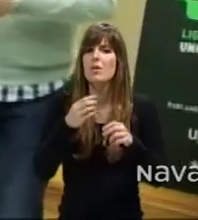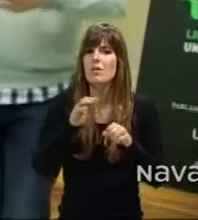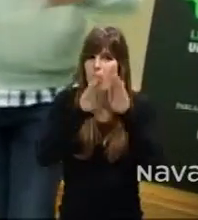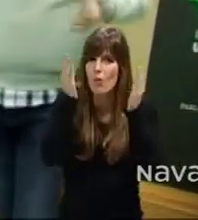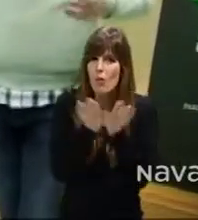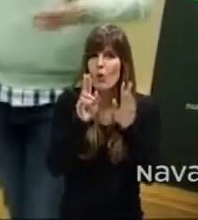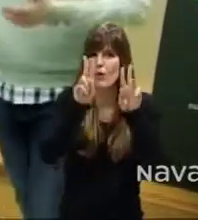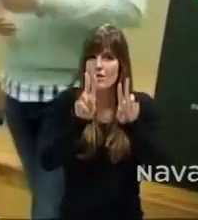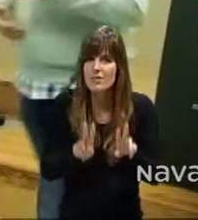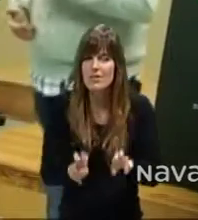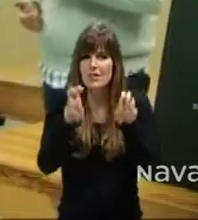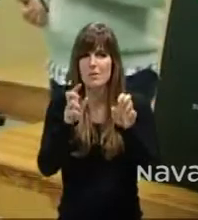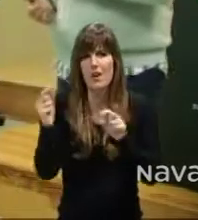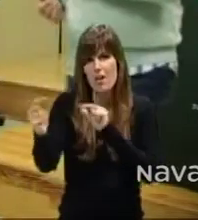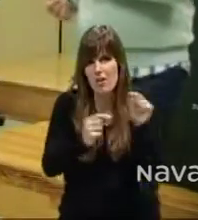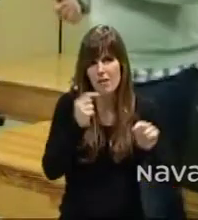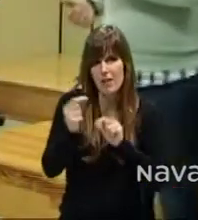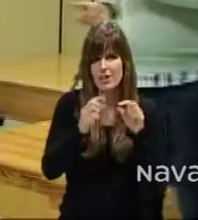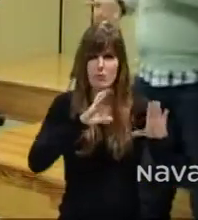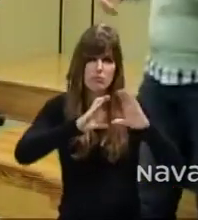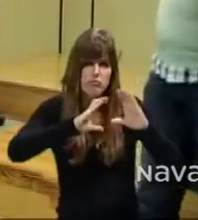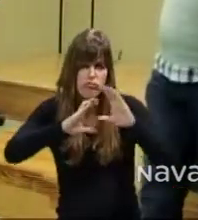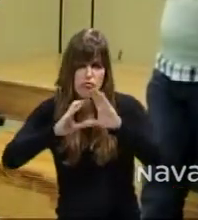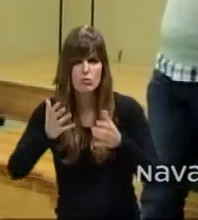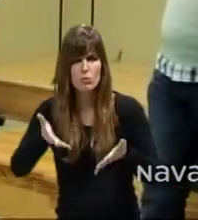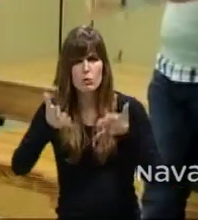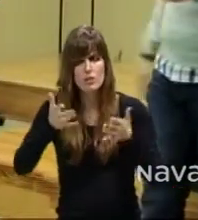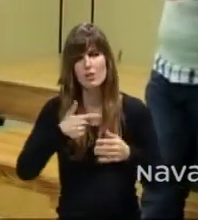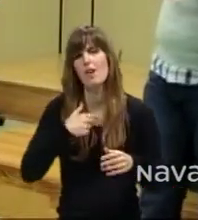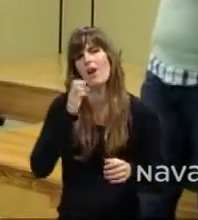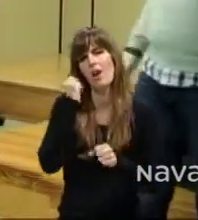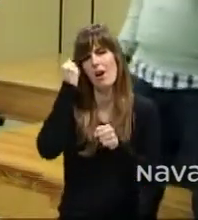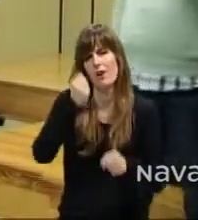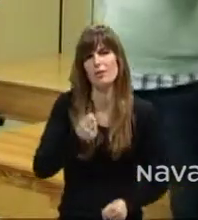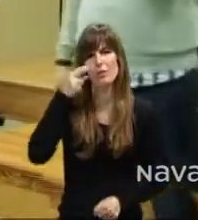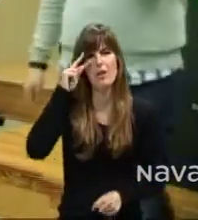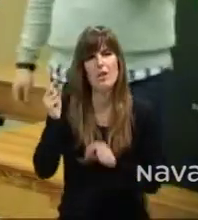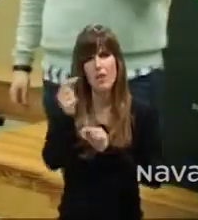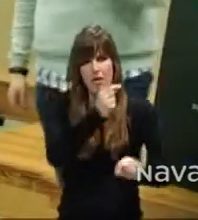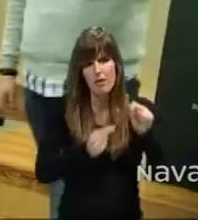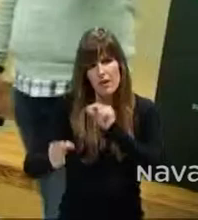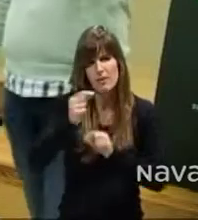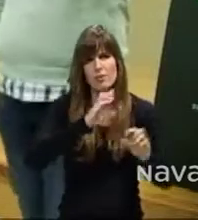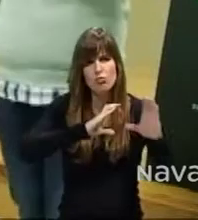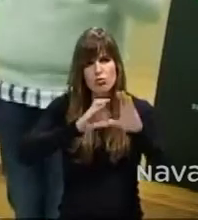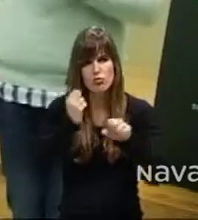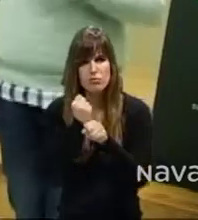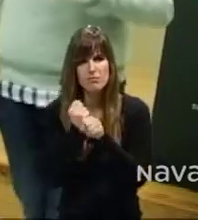de la comunicación y empecé a debatir. Y fue todo de años debatiendo y luego también años trabajando